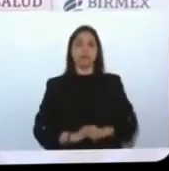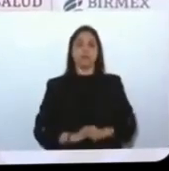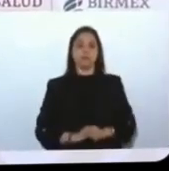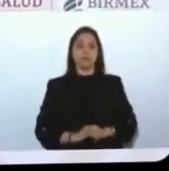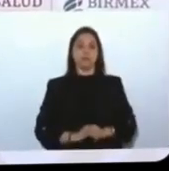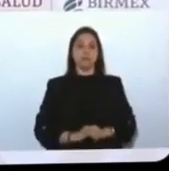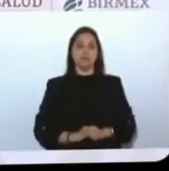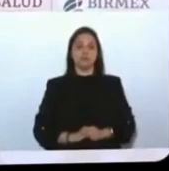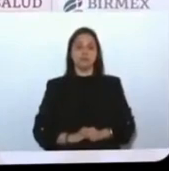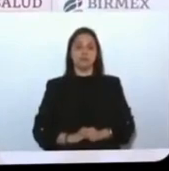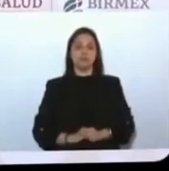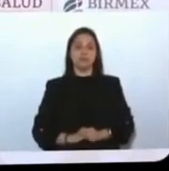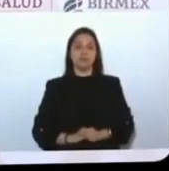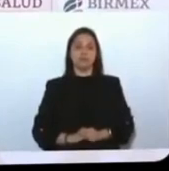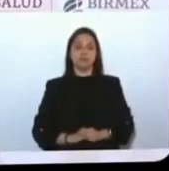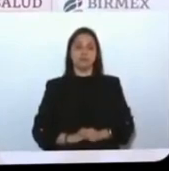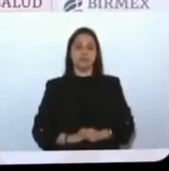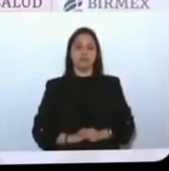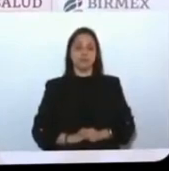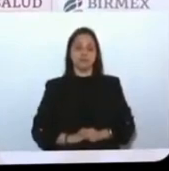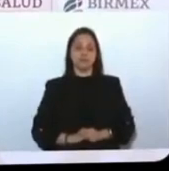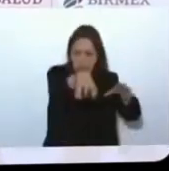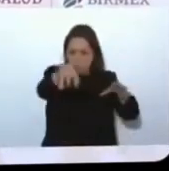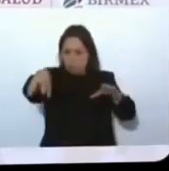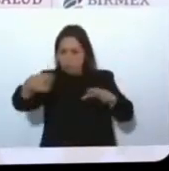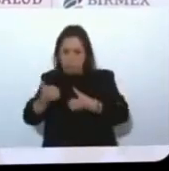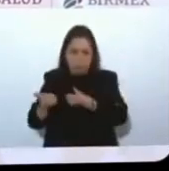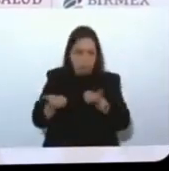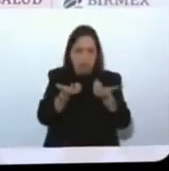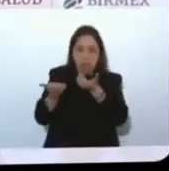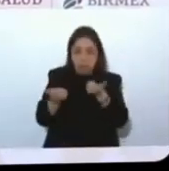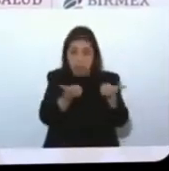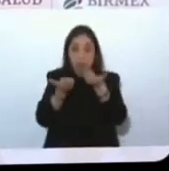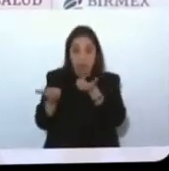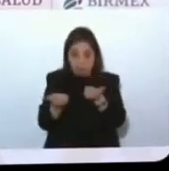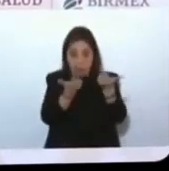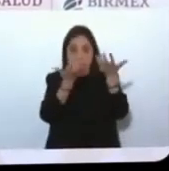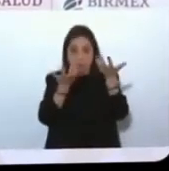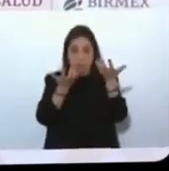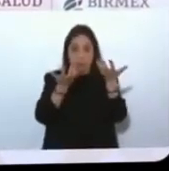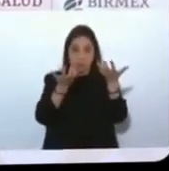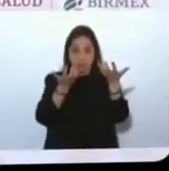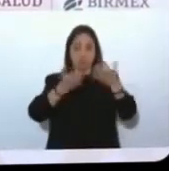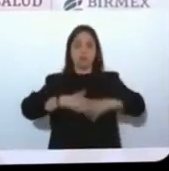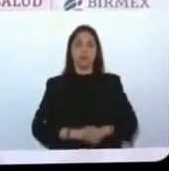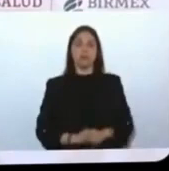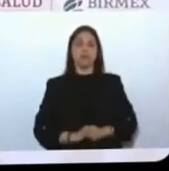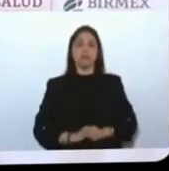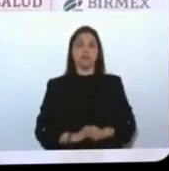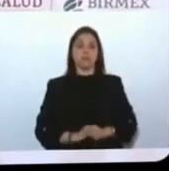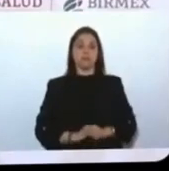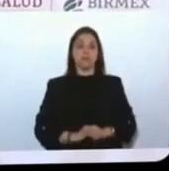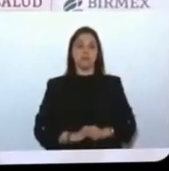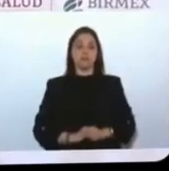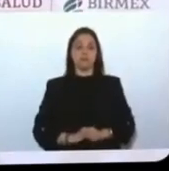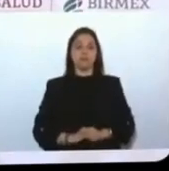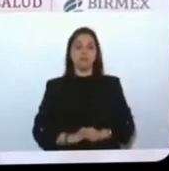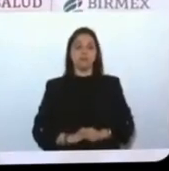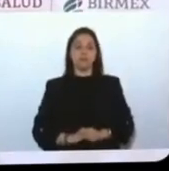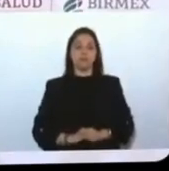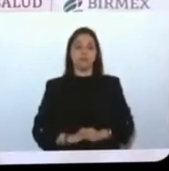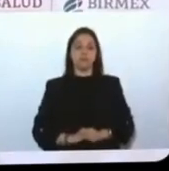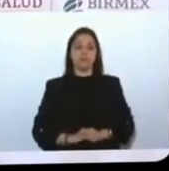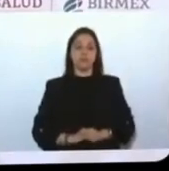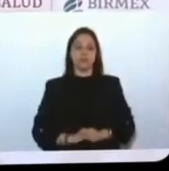no te vayas e que eh te quieren chingar o algo así le decía pero te no te dejes y le gritaba una señora que se